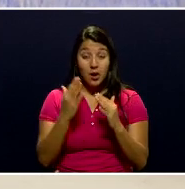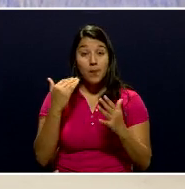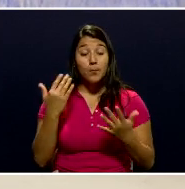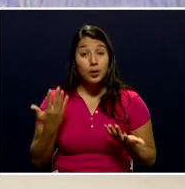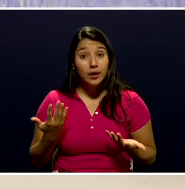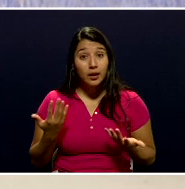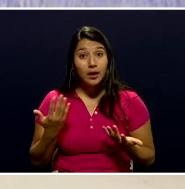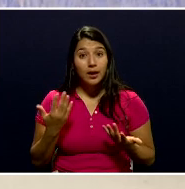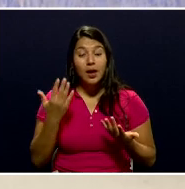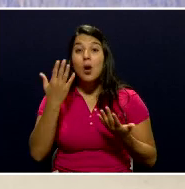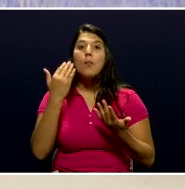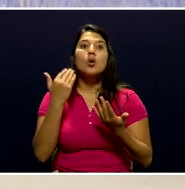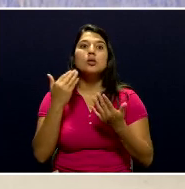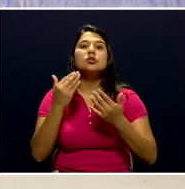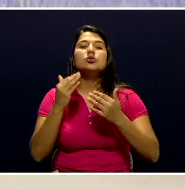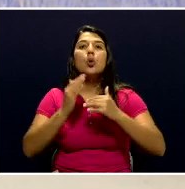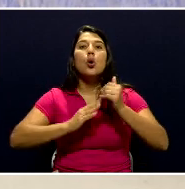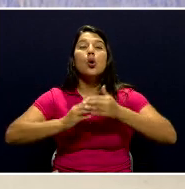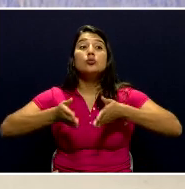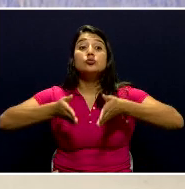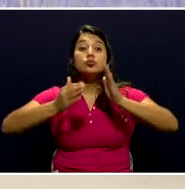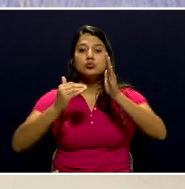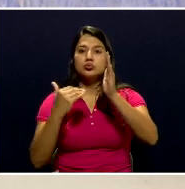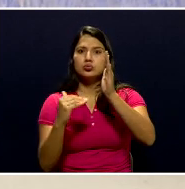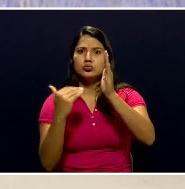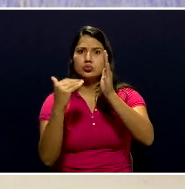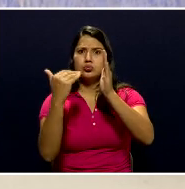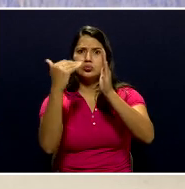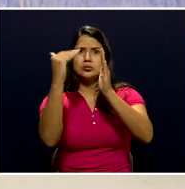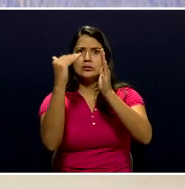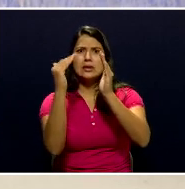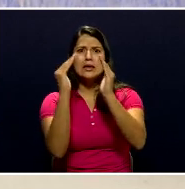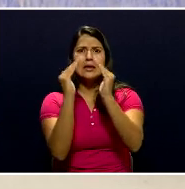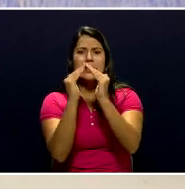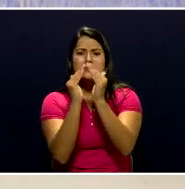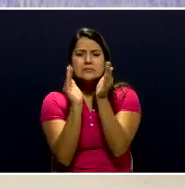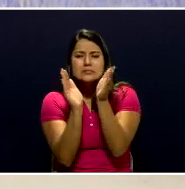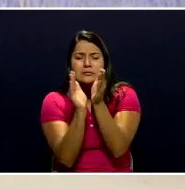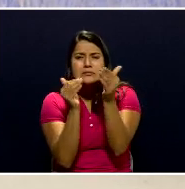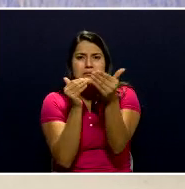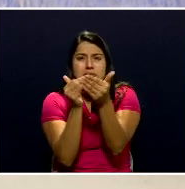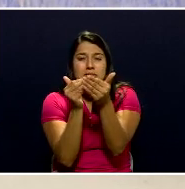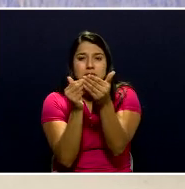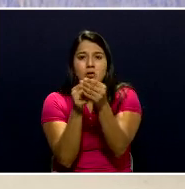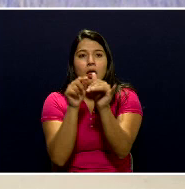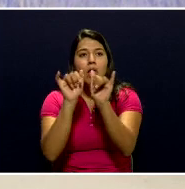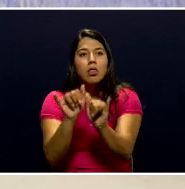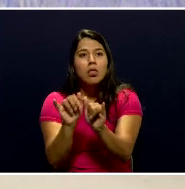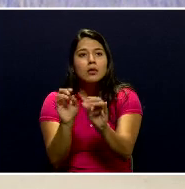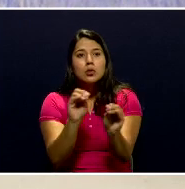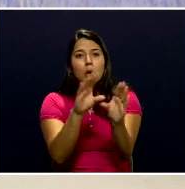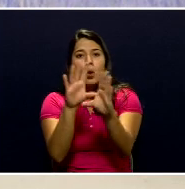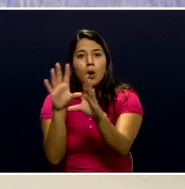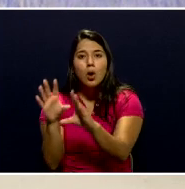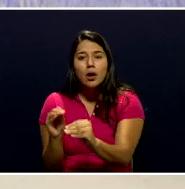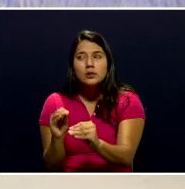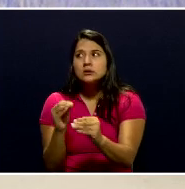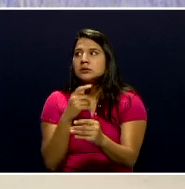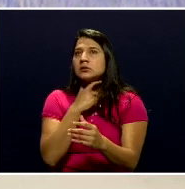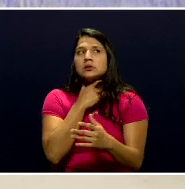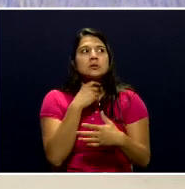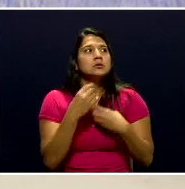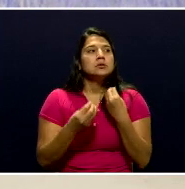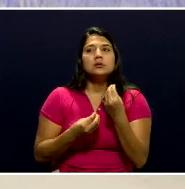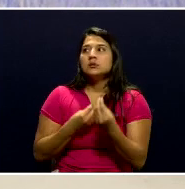porque son unos apartamentos mínimos y lo que están ávidos es de salir a esos